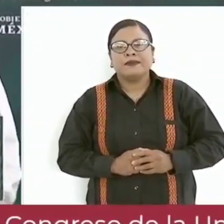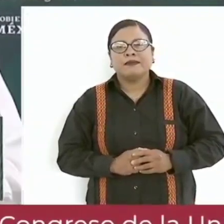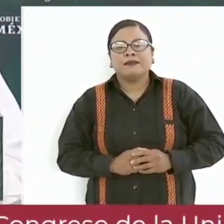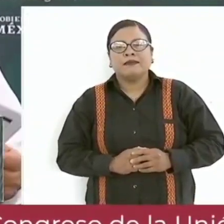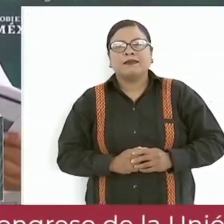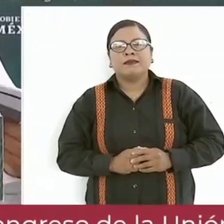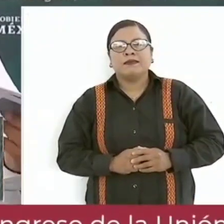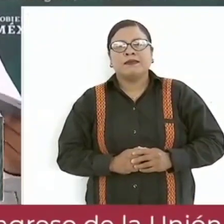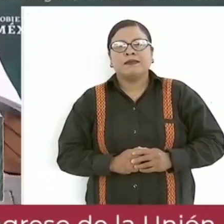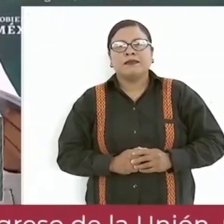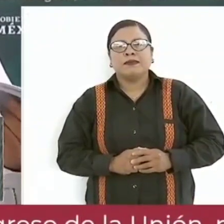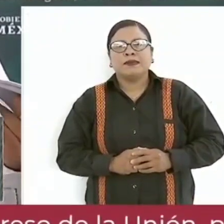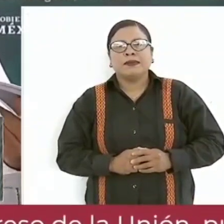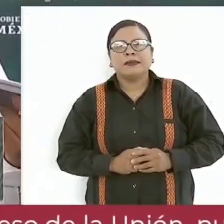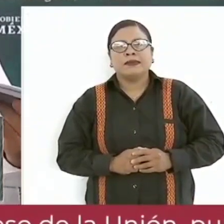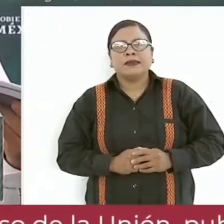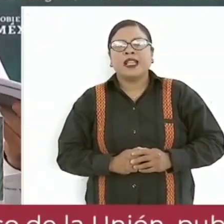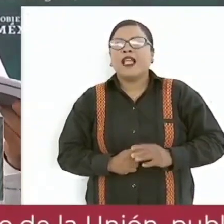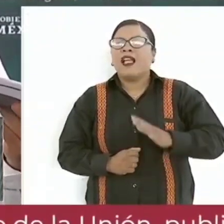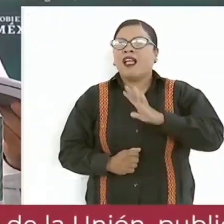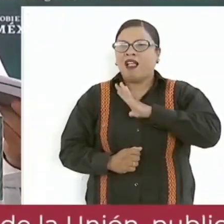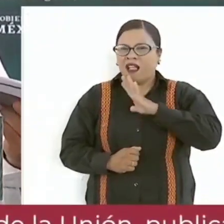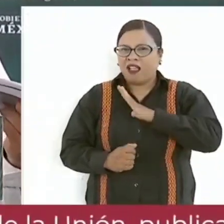podemos comprobar